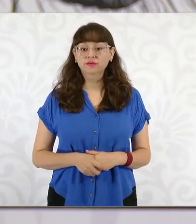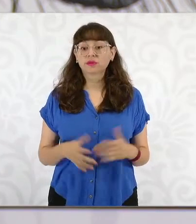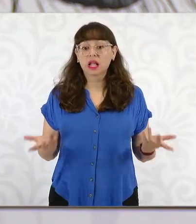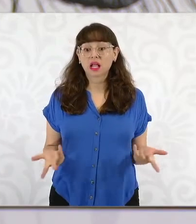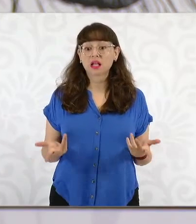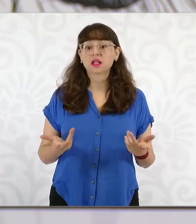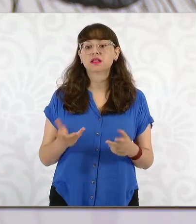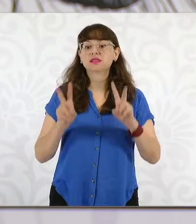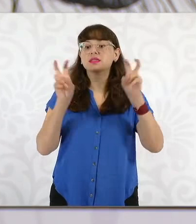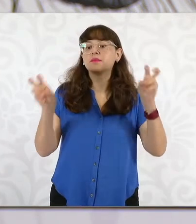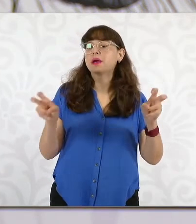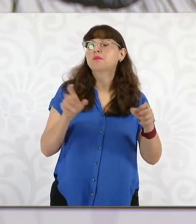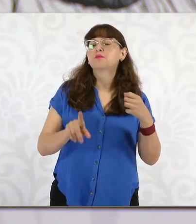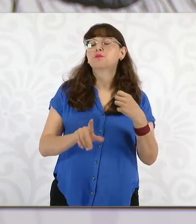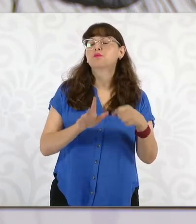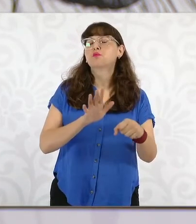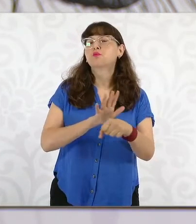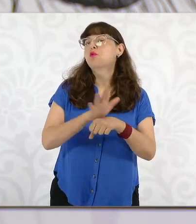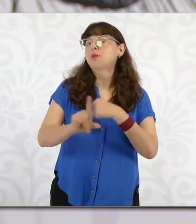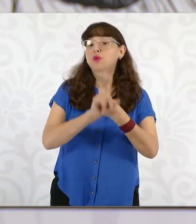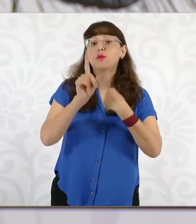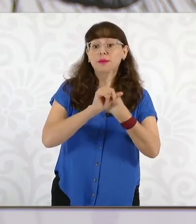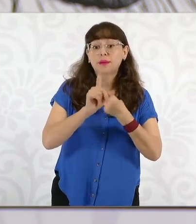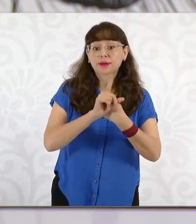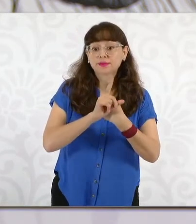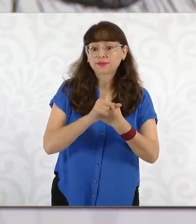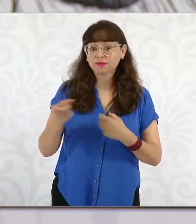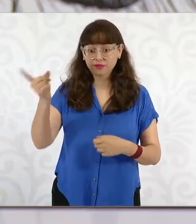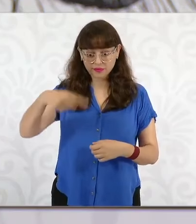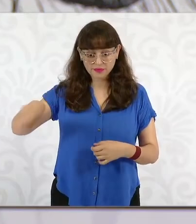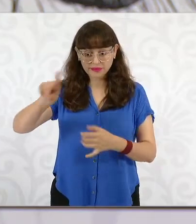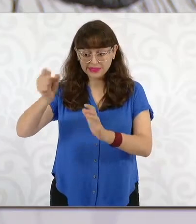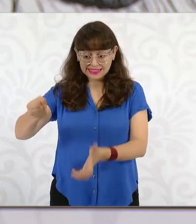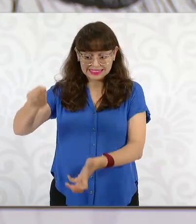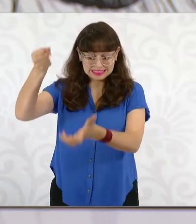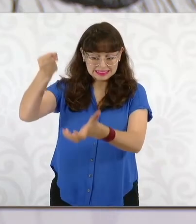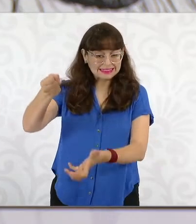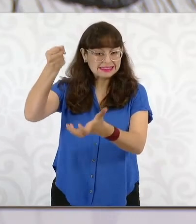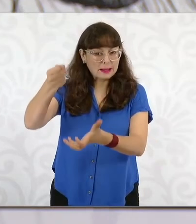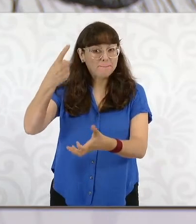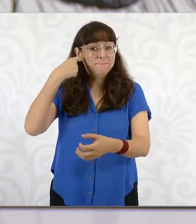o en contra, utilizando el odio en contra de una persona,